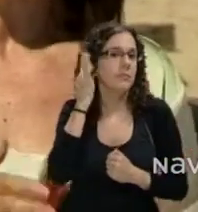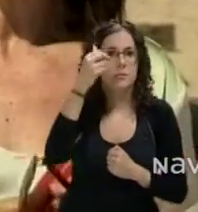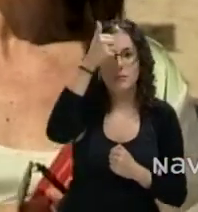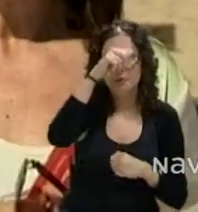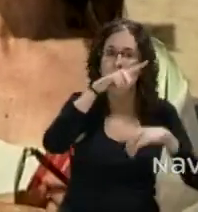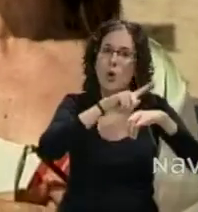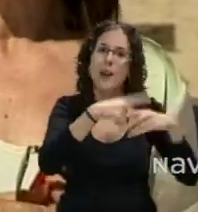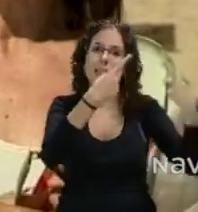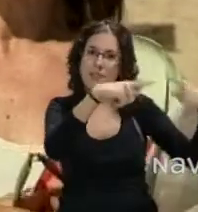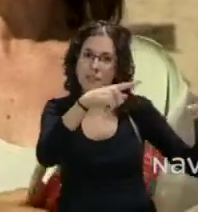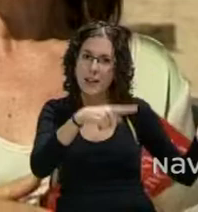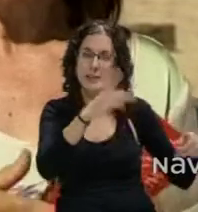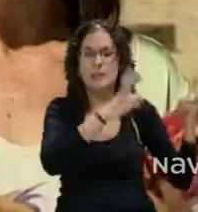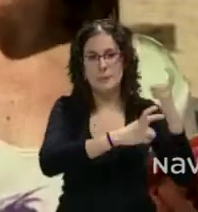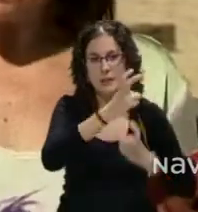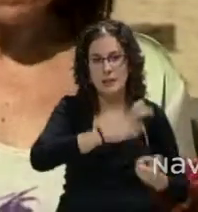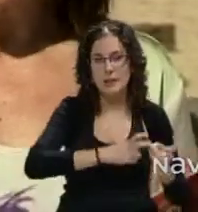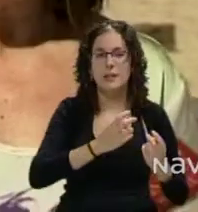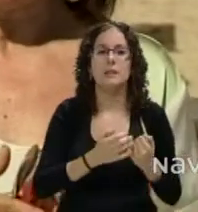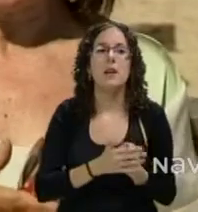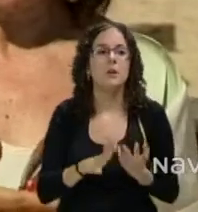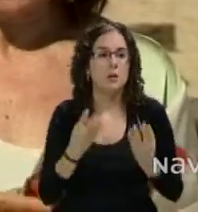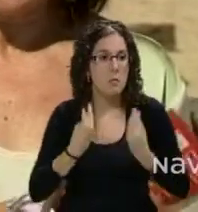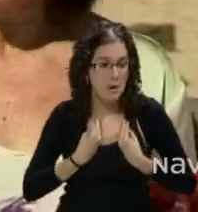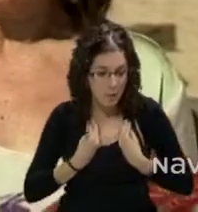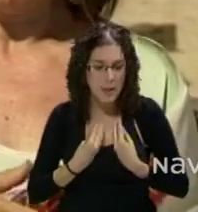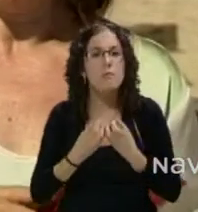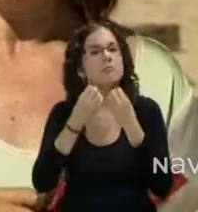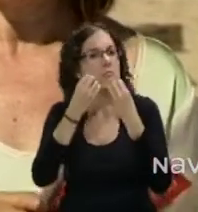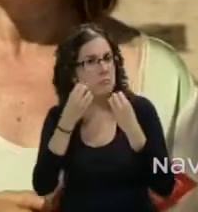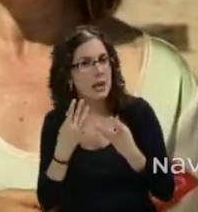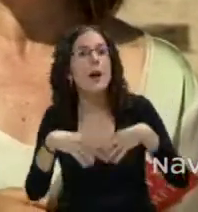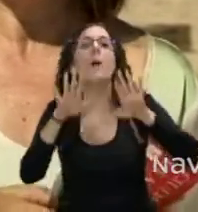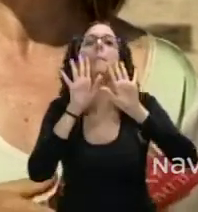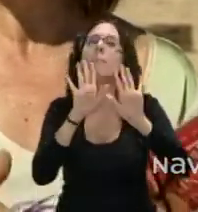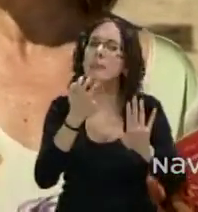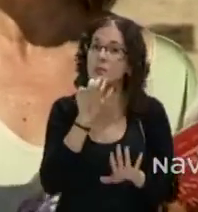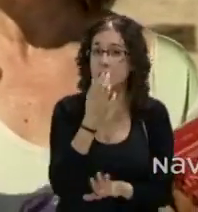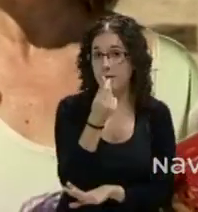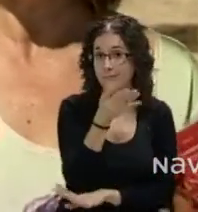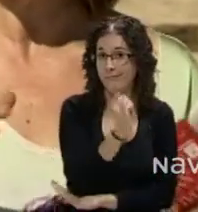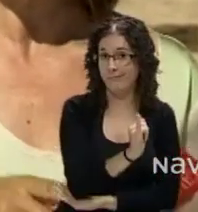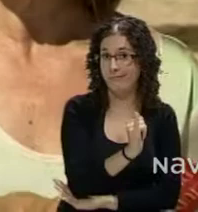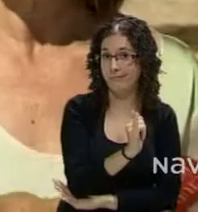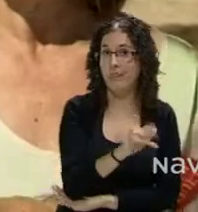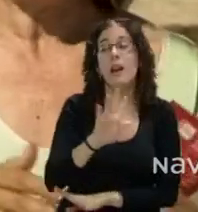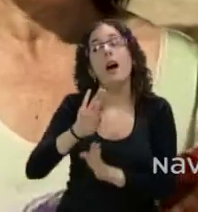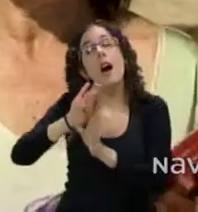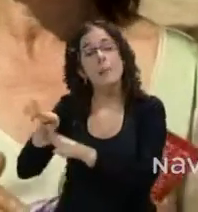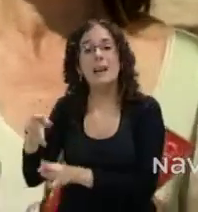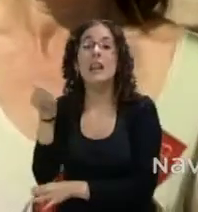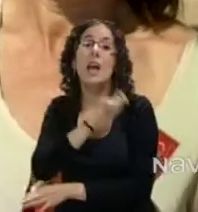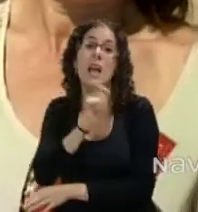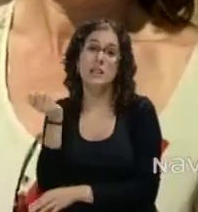otra hora, se vivía bien, pero el que tenía, y estaban después los esclavos o